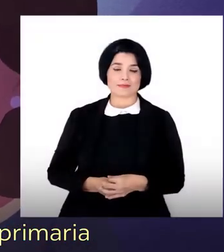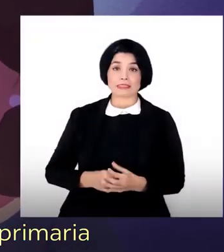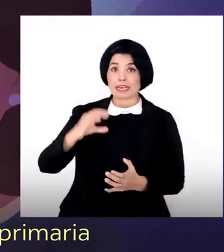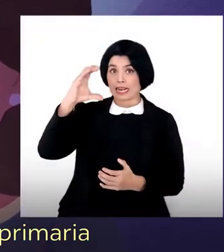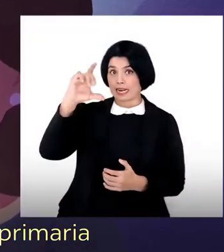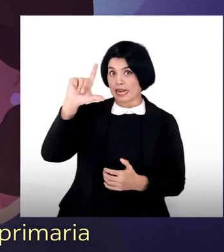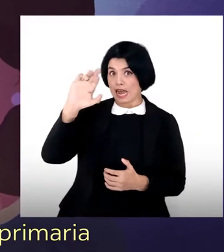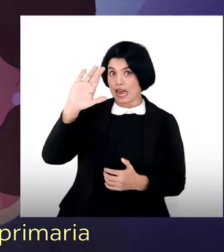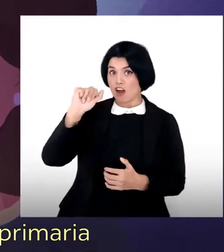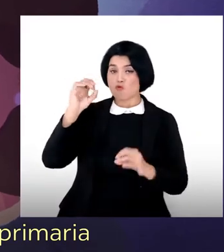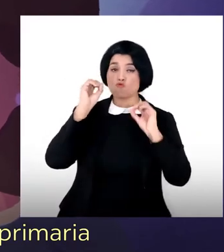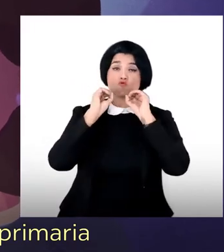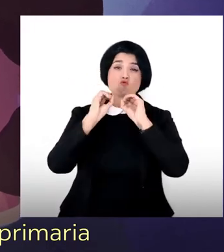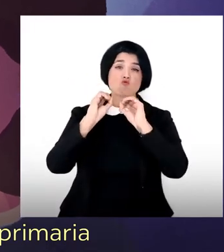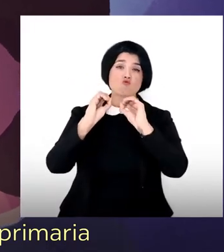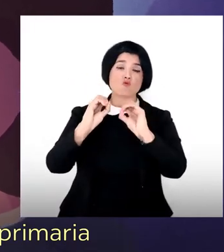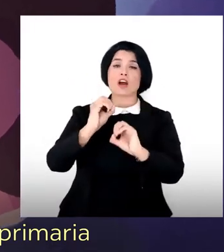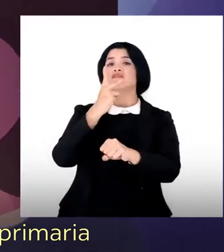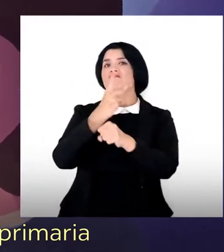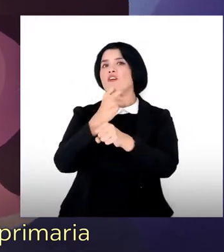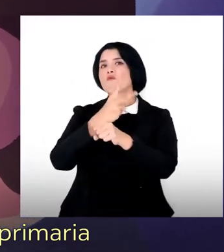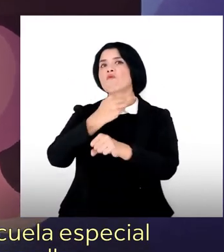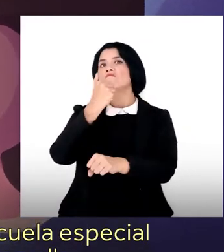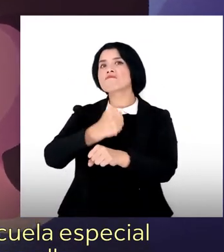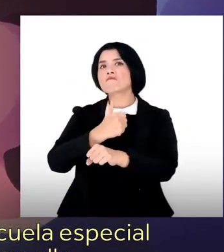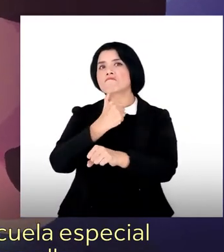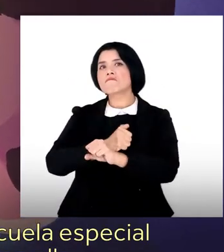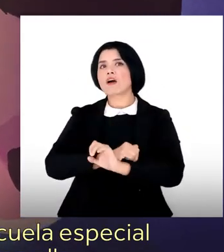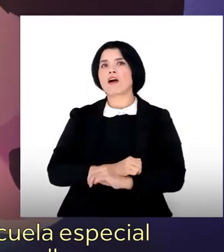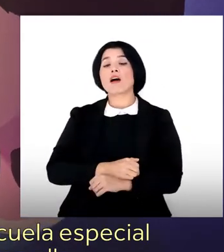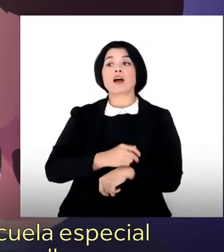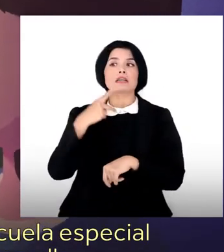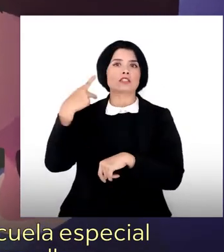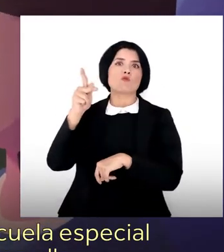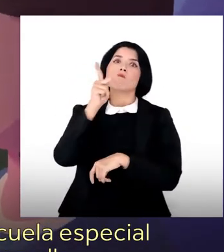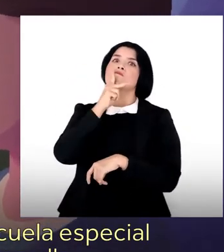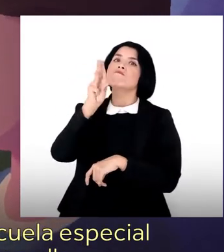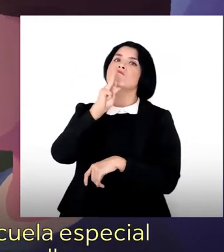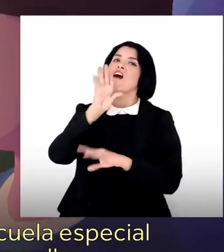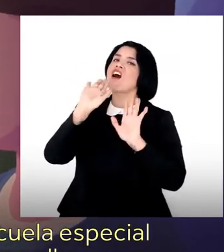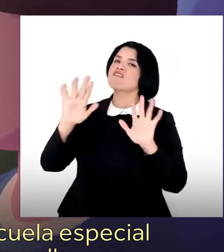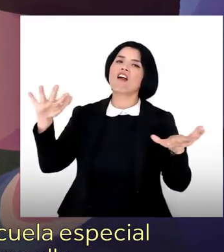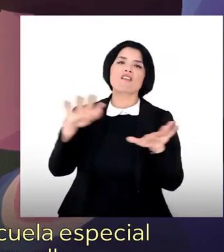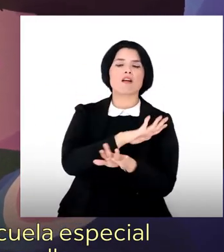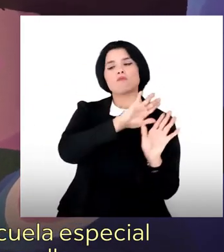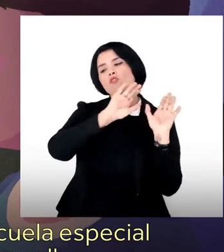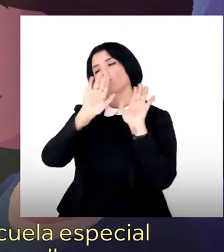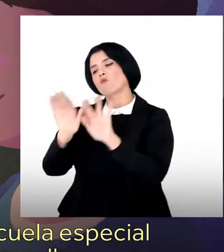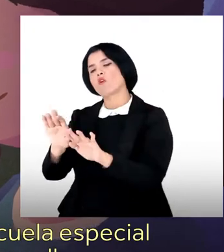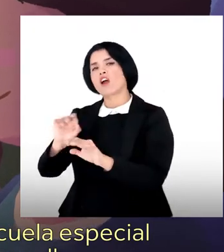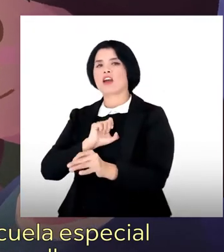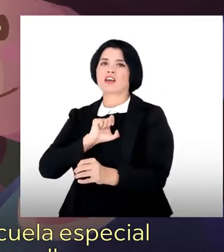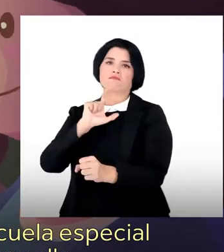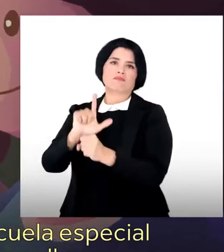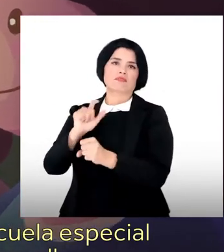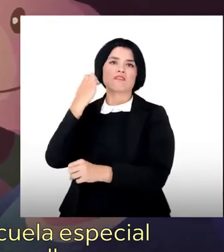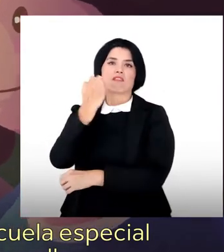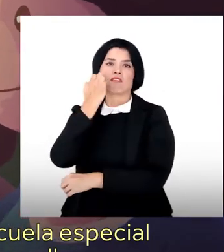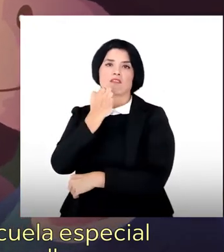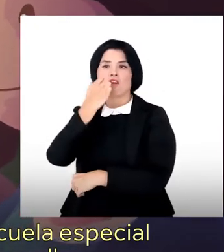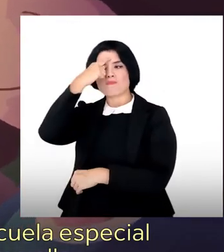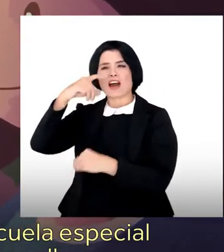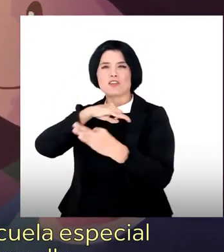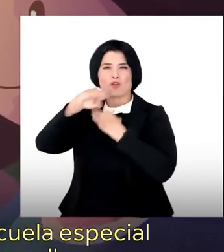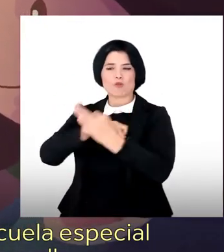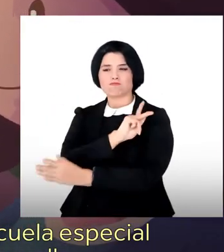A Clara dejé de verla en segundo de primaria, cuando sus padres la cambiaron a una escuela especial, donde estaría con